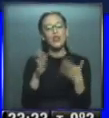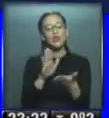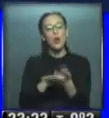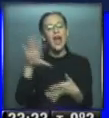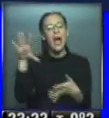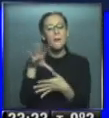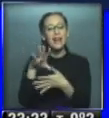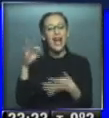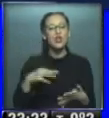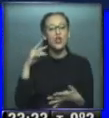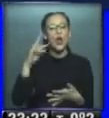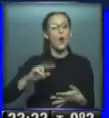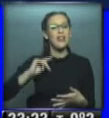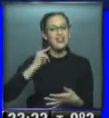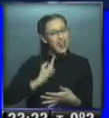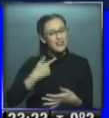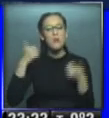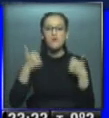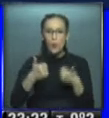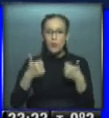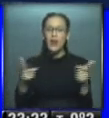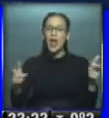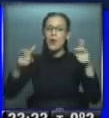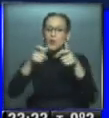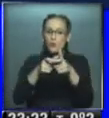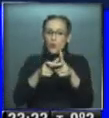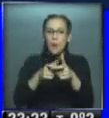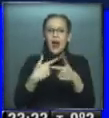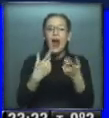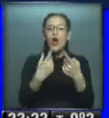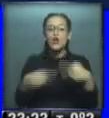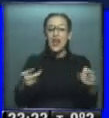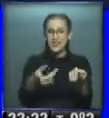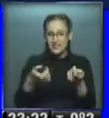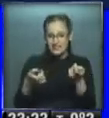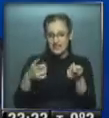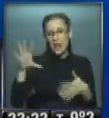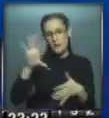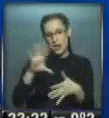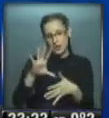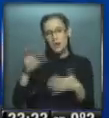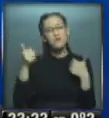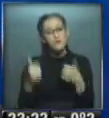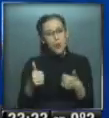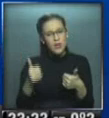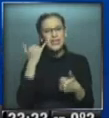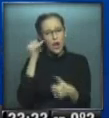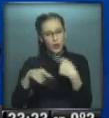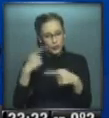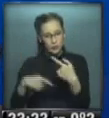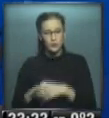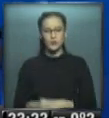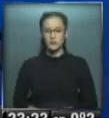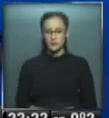Latina 2013, un evento para desarrollar justamente aplicaciones que respondan a necesidades de nuestra región. Muy bien. Ya volvemos.